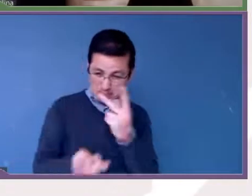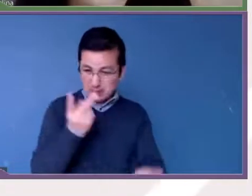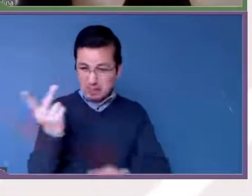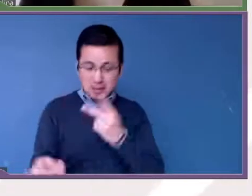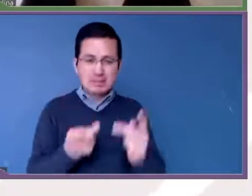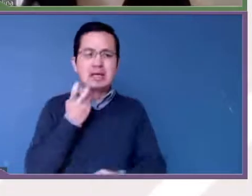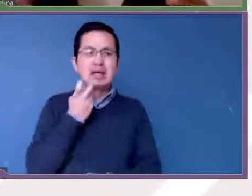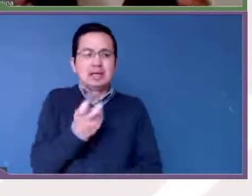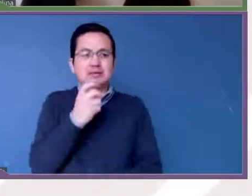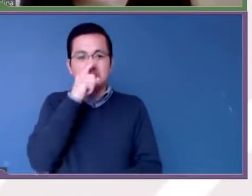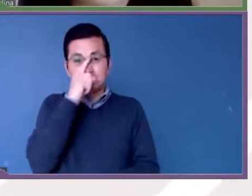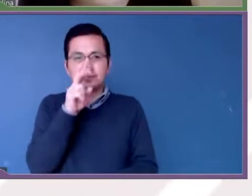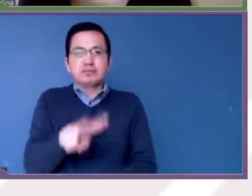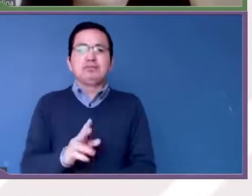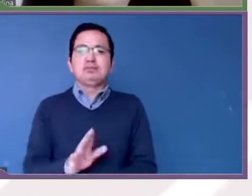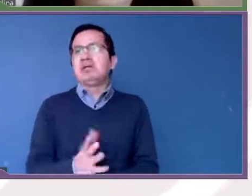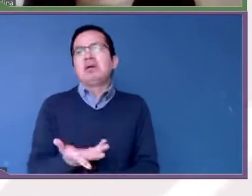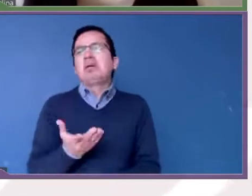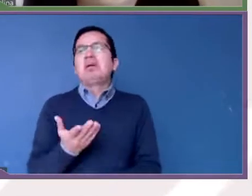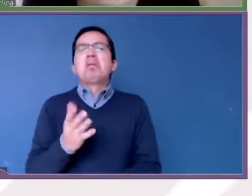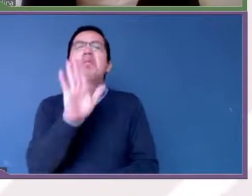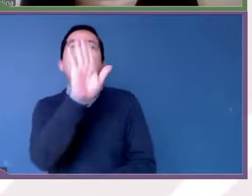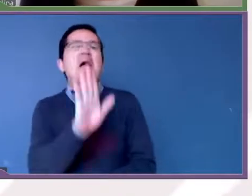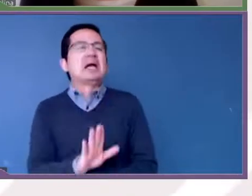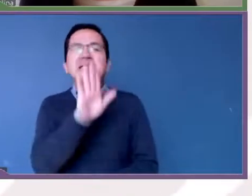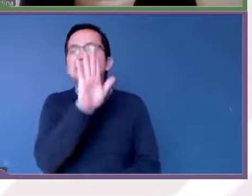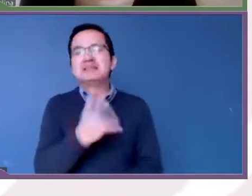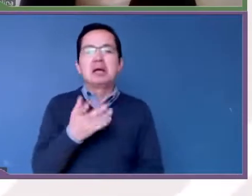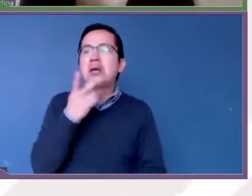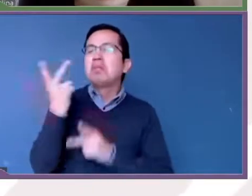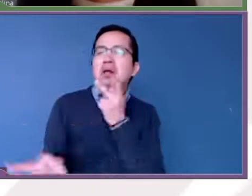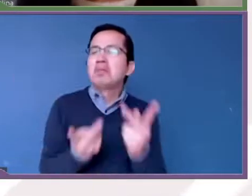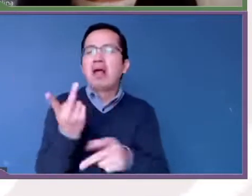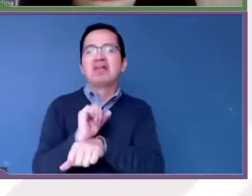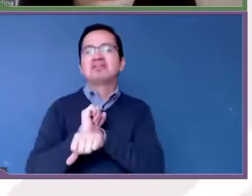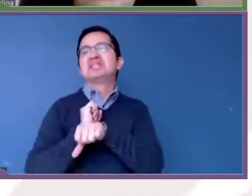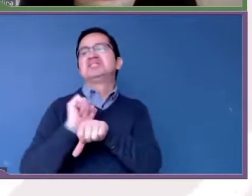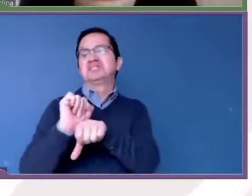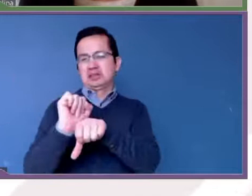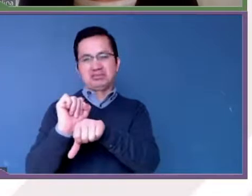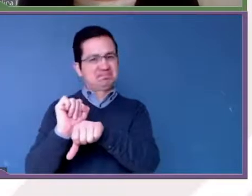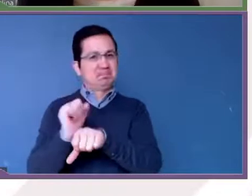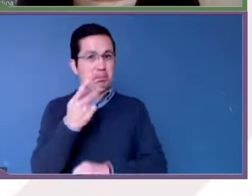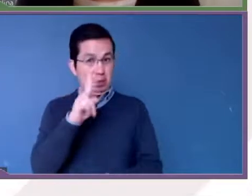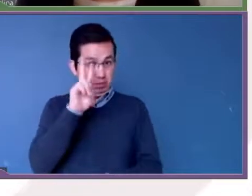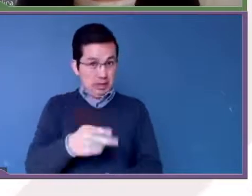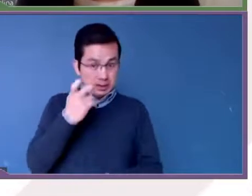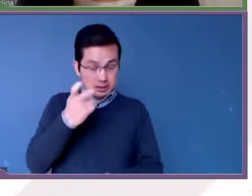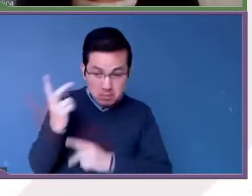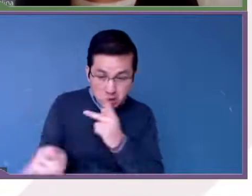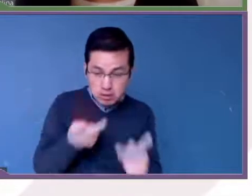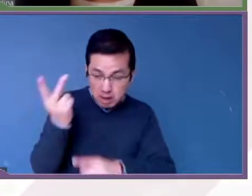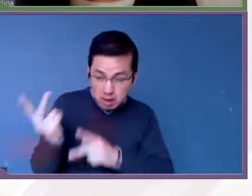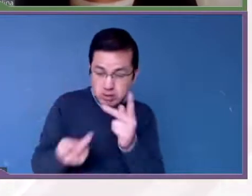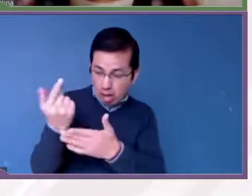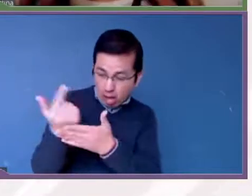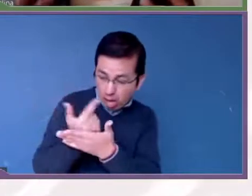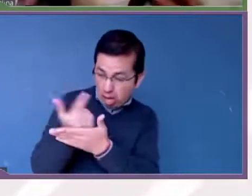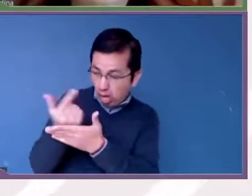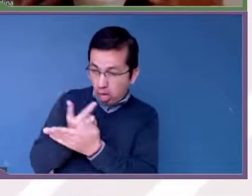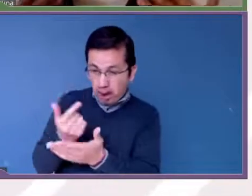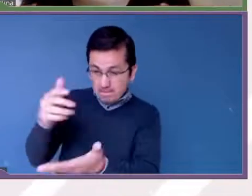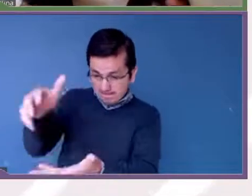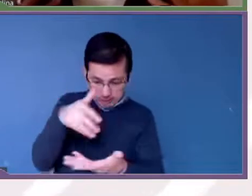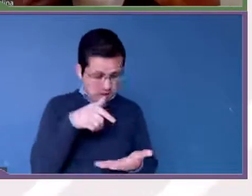parecería que es una encuesta pequeña, ¿no? Pero finalmente genera mucha información porque nos da cuenta de cómo